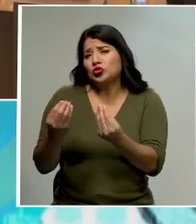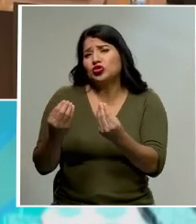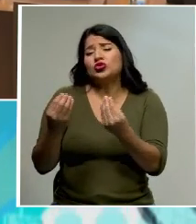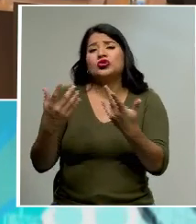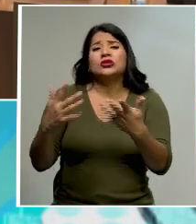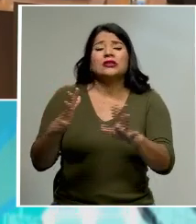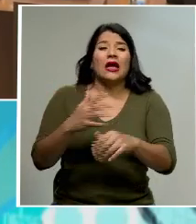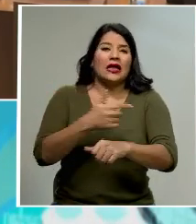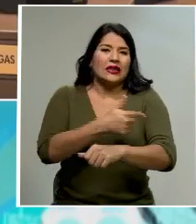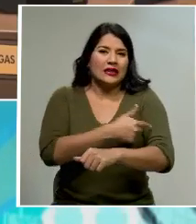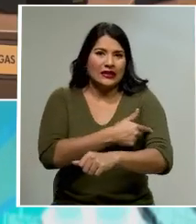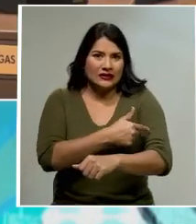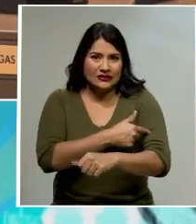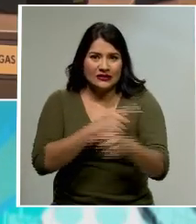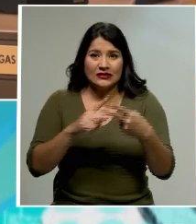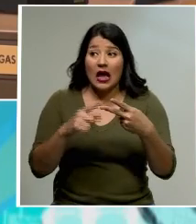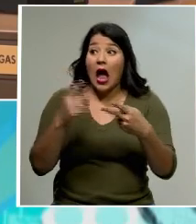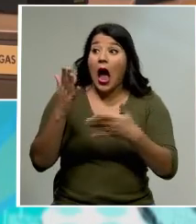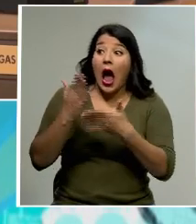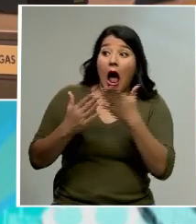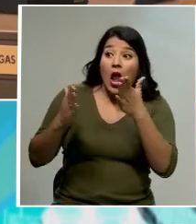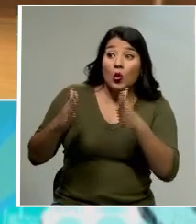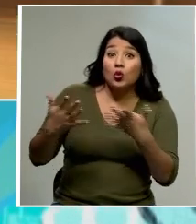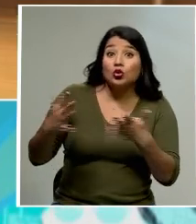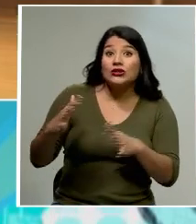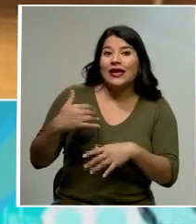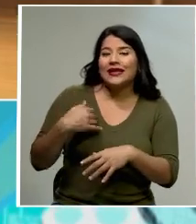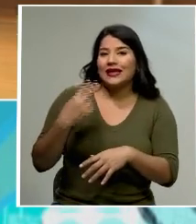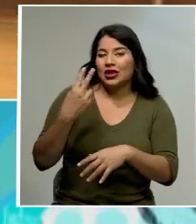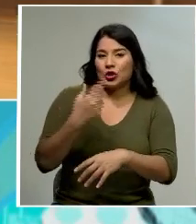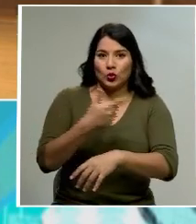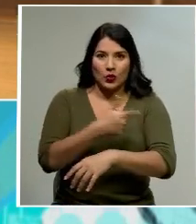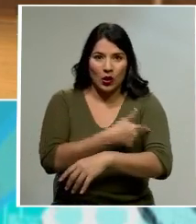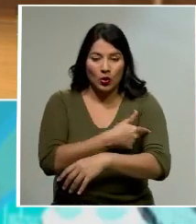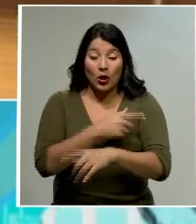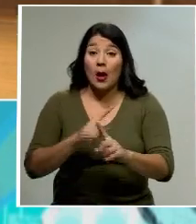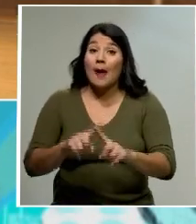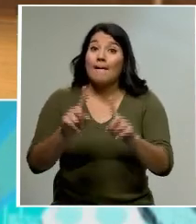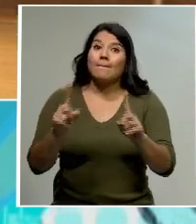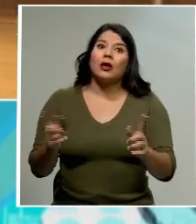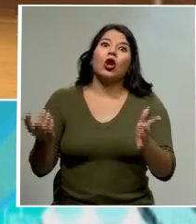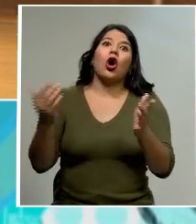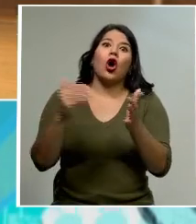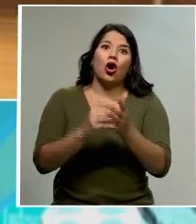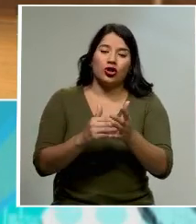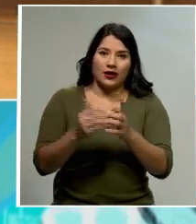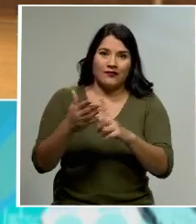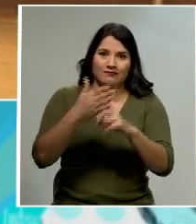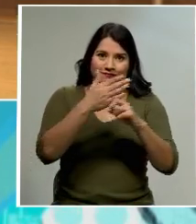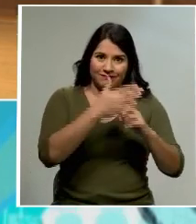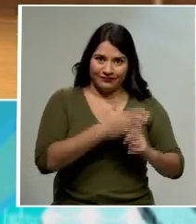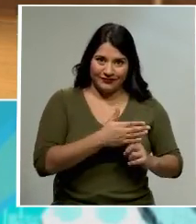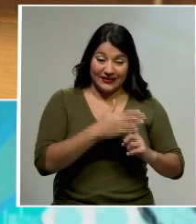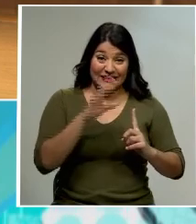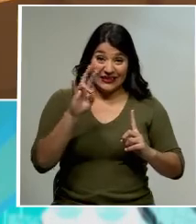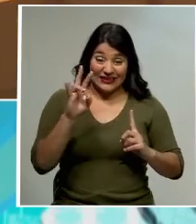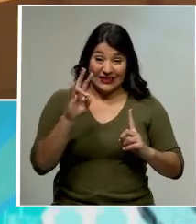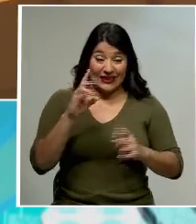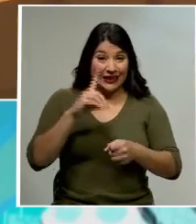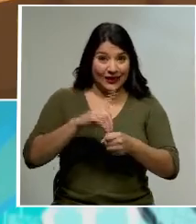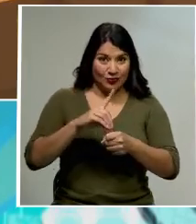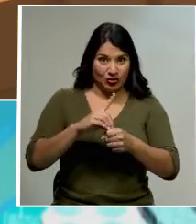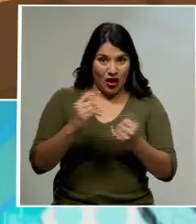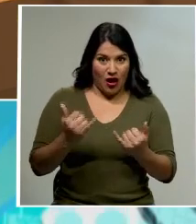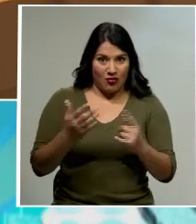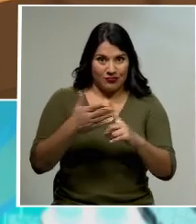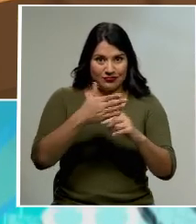el esquema completado de vacunas. Sin embargo, pues volvió a pasar esto, son 7 los diputados aislados ahorita